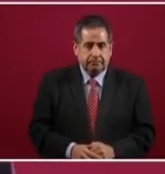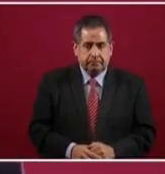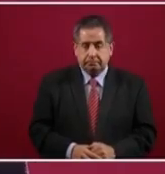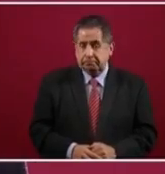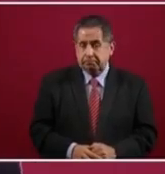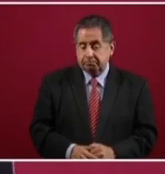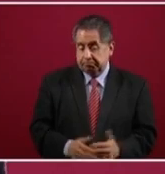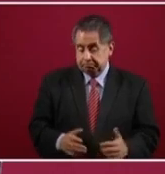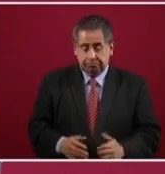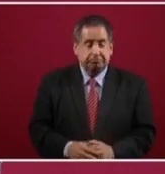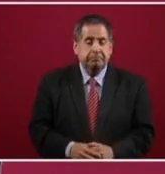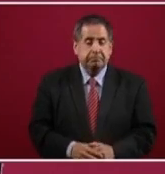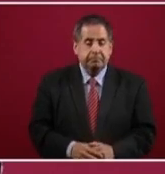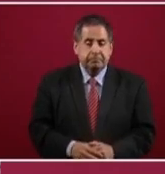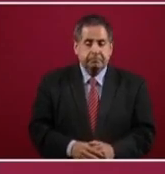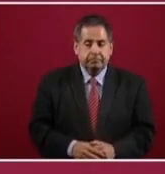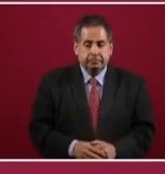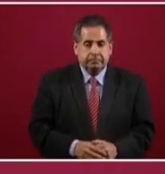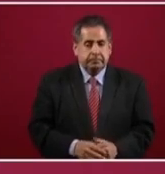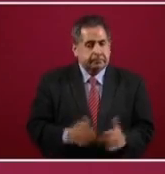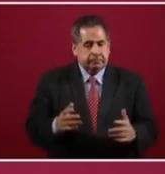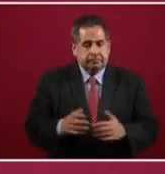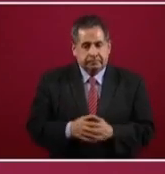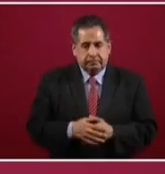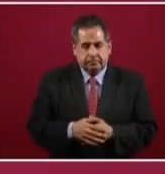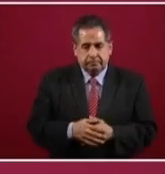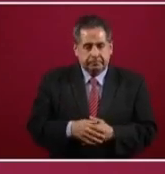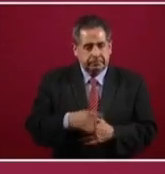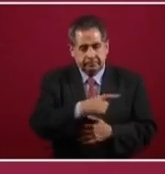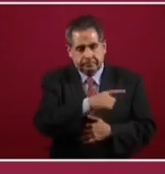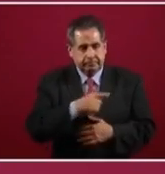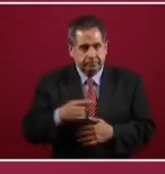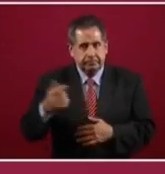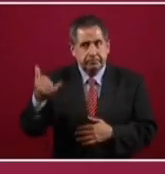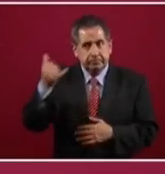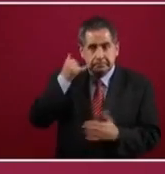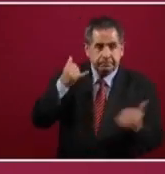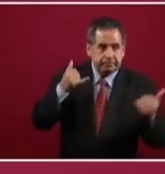Y ya nosotros no escuchamos llamadas,